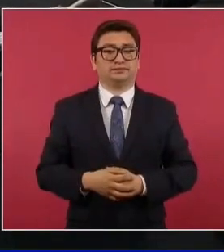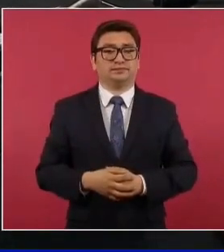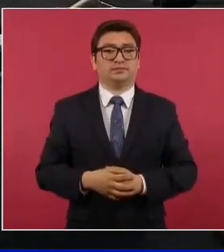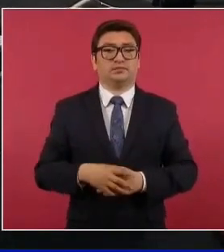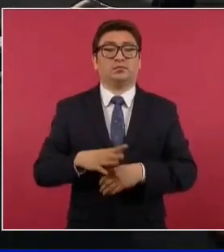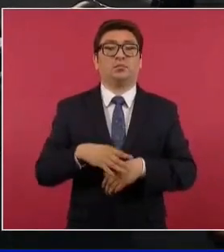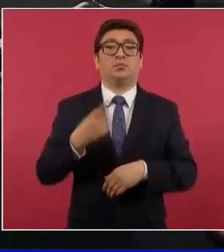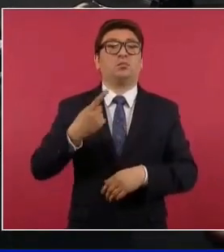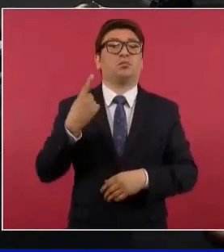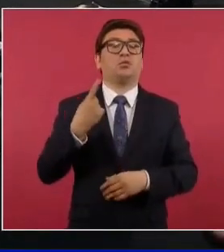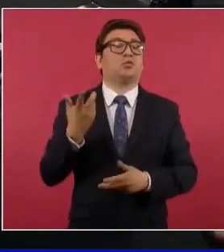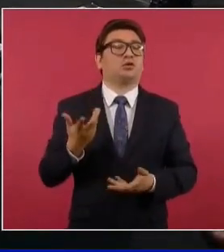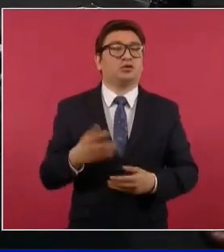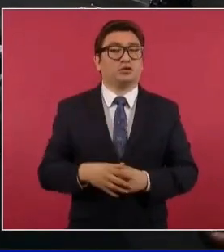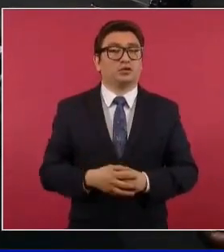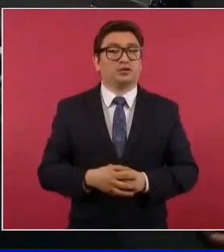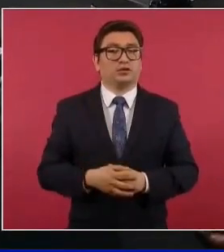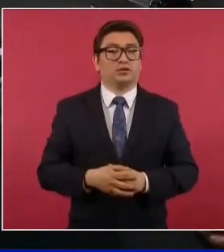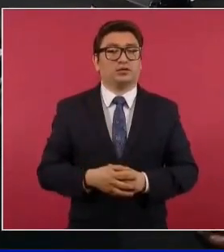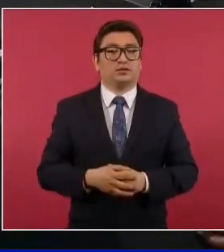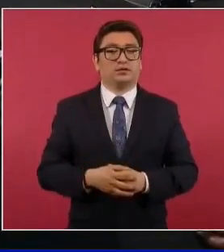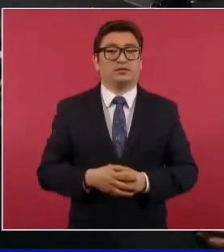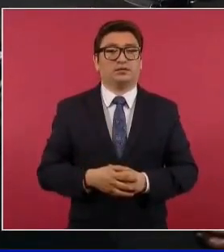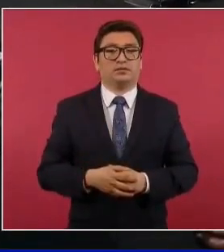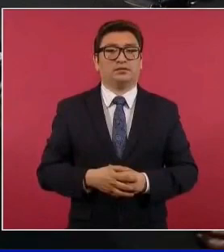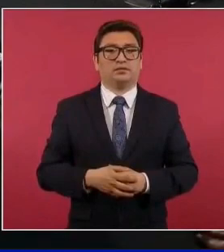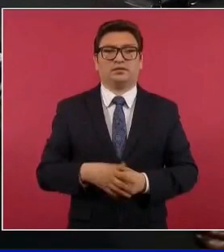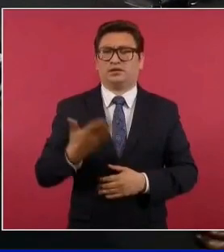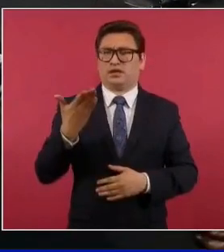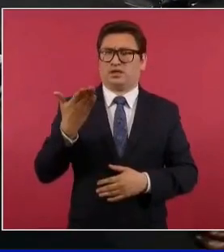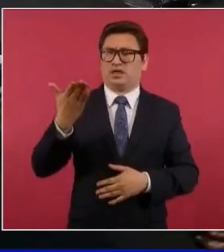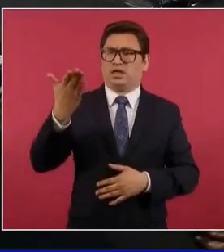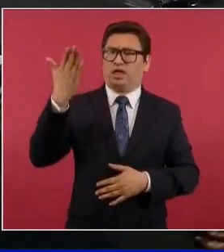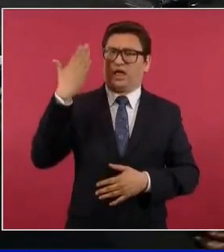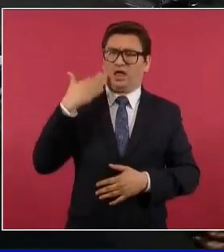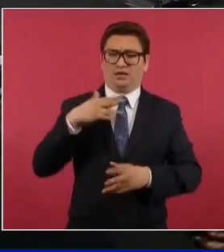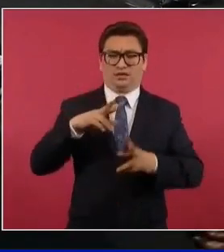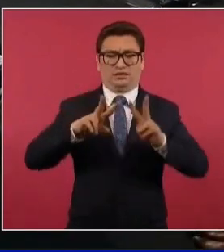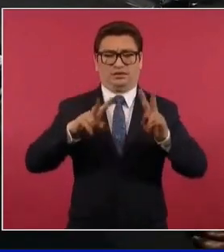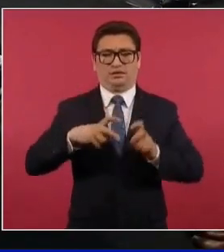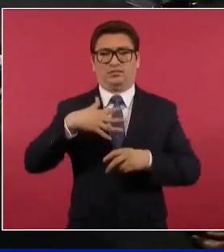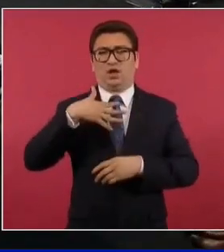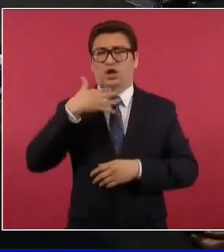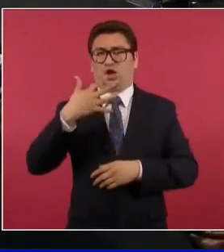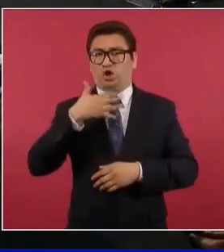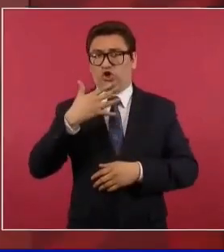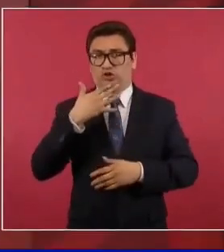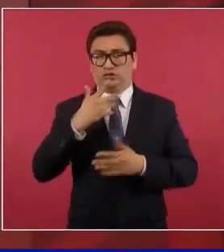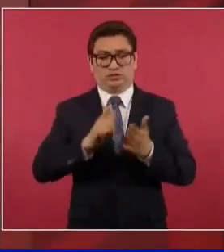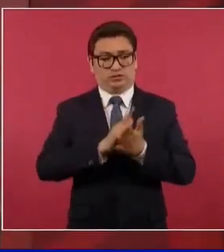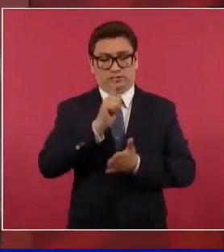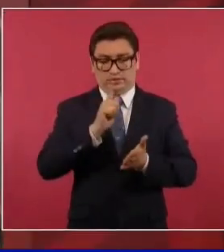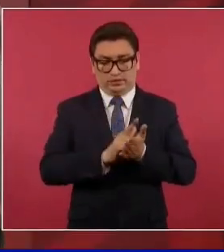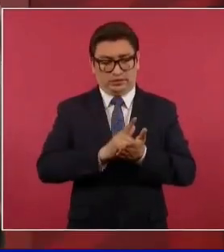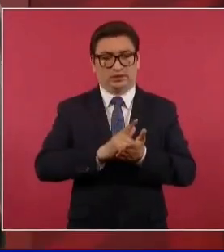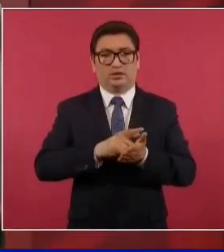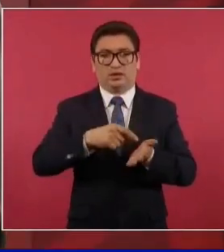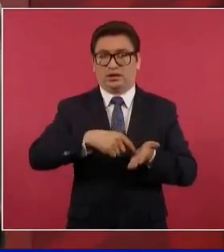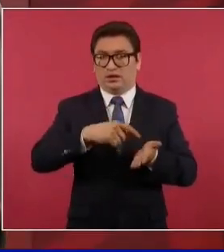porque antes ni siquiera era delito grave la corrupción, ahora es delito